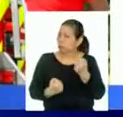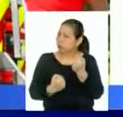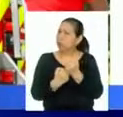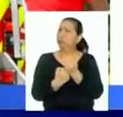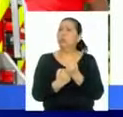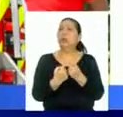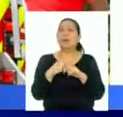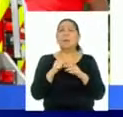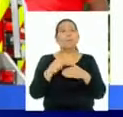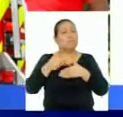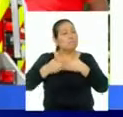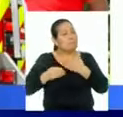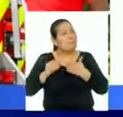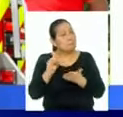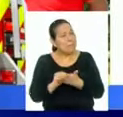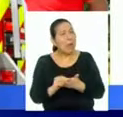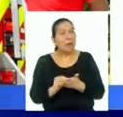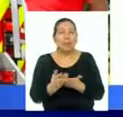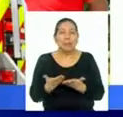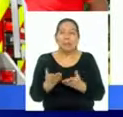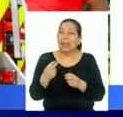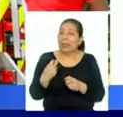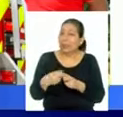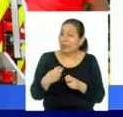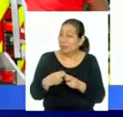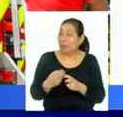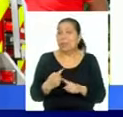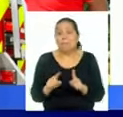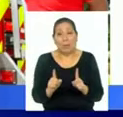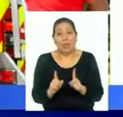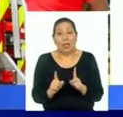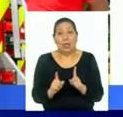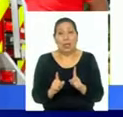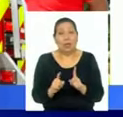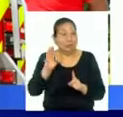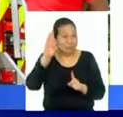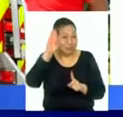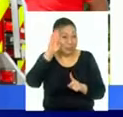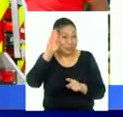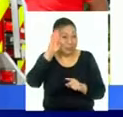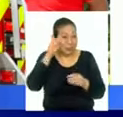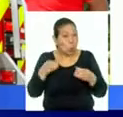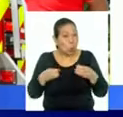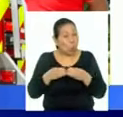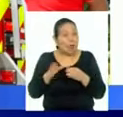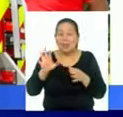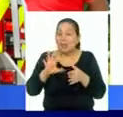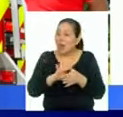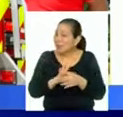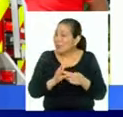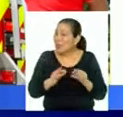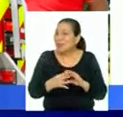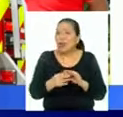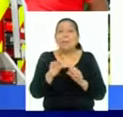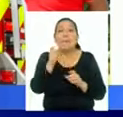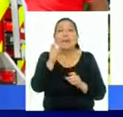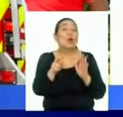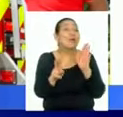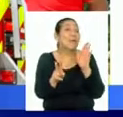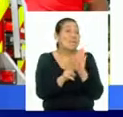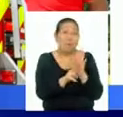hemos intentado avanzar un poco más, pero ha sido un poco complicado. Sin embargo, el Cuerpo General de Bomberos, que es un cuerpo histórico de